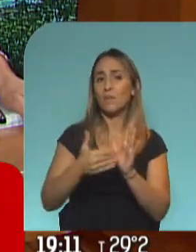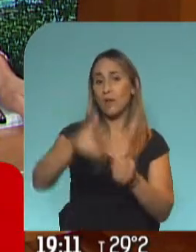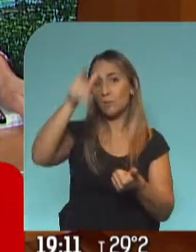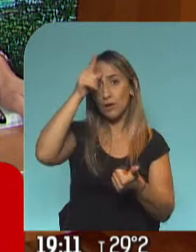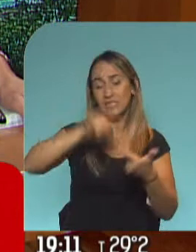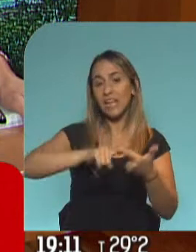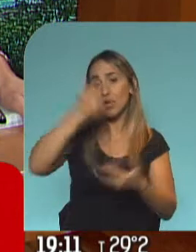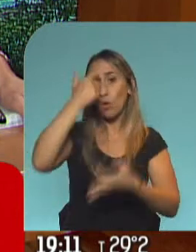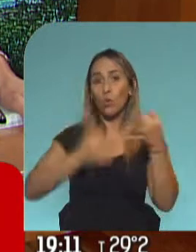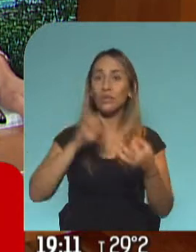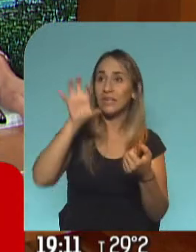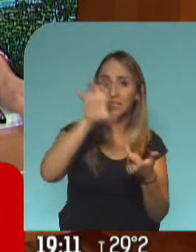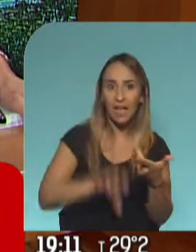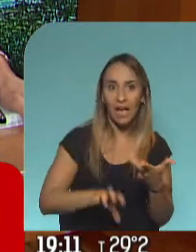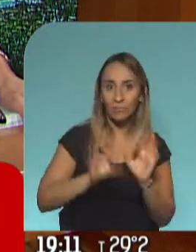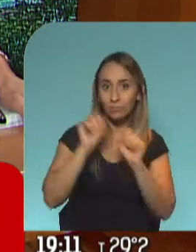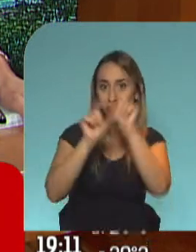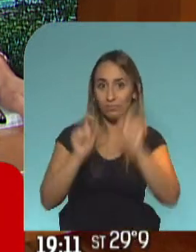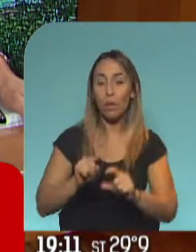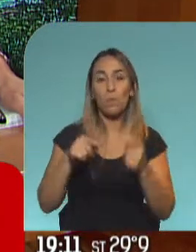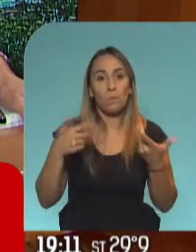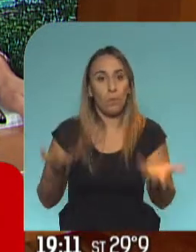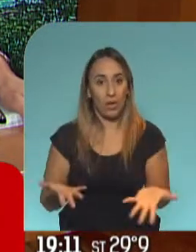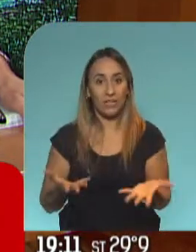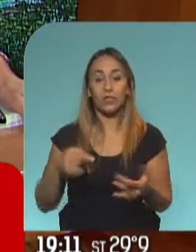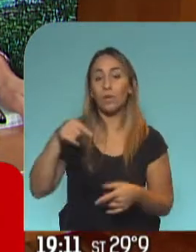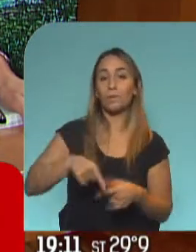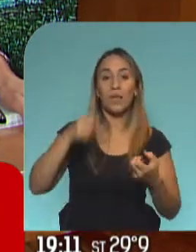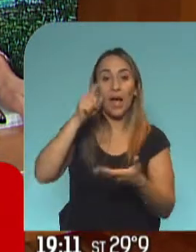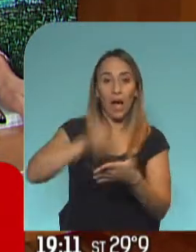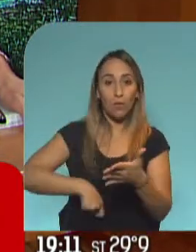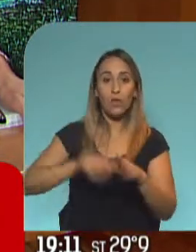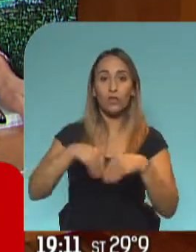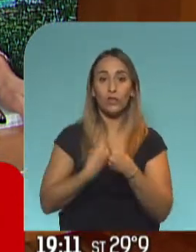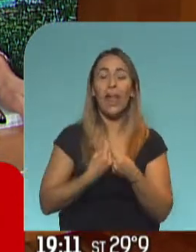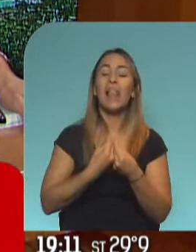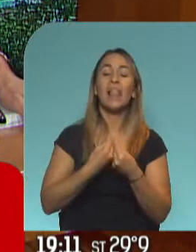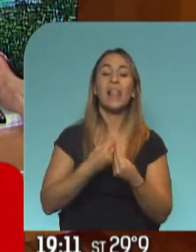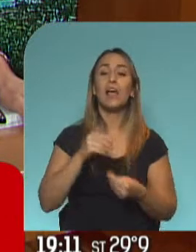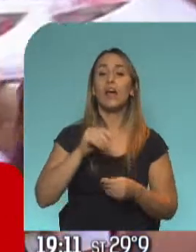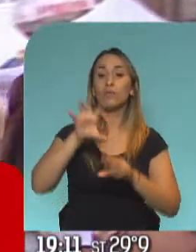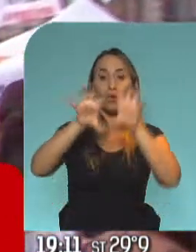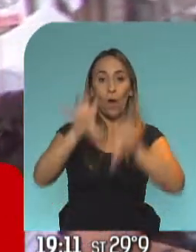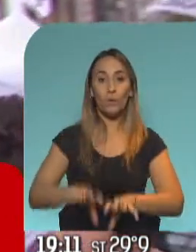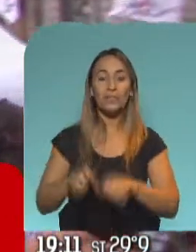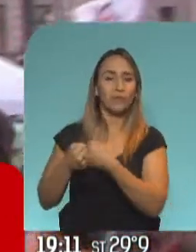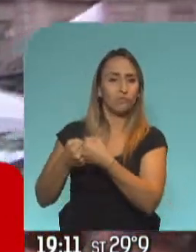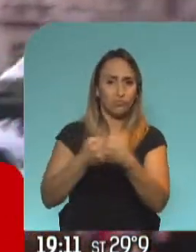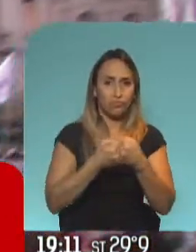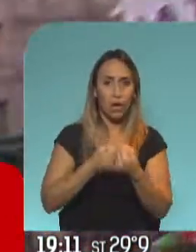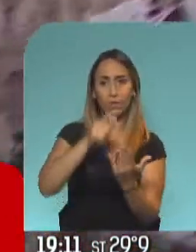funcionamiento de la justicia. Por eso hoy se firmó este acuerdo con los 24 distritos, 13 gobernadores y gobernadoras estuvieron presentes ahí en el Museo del